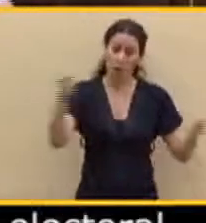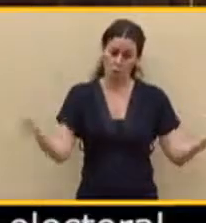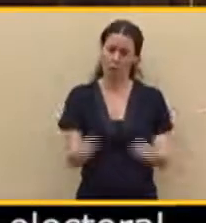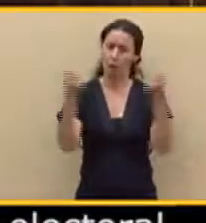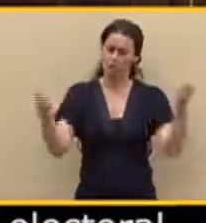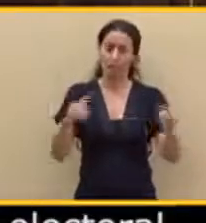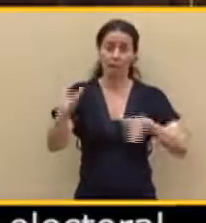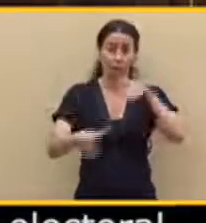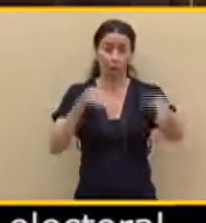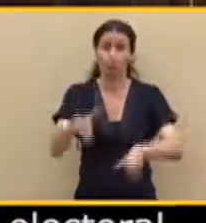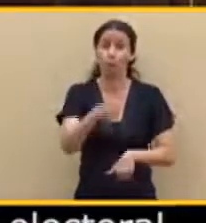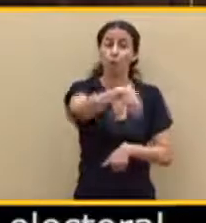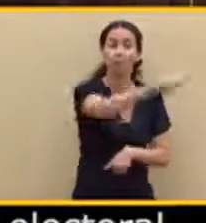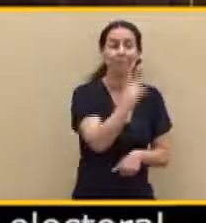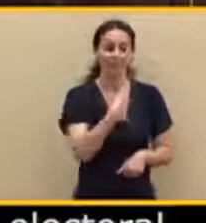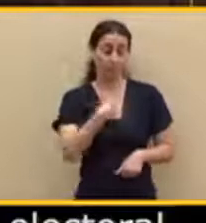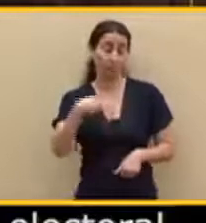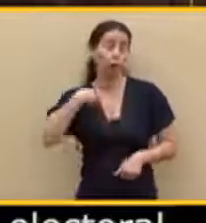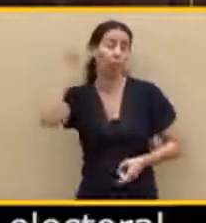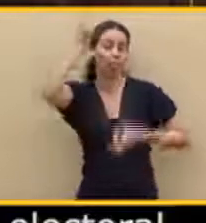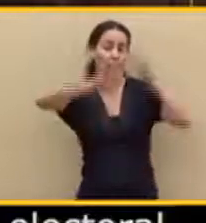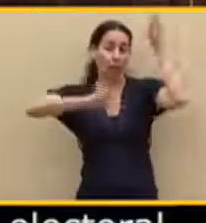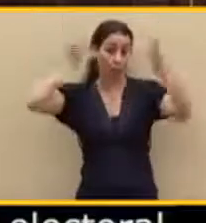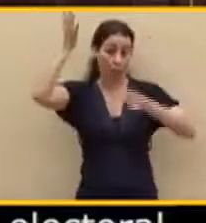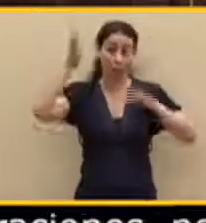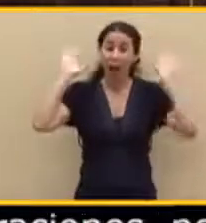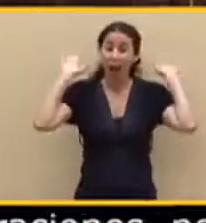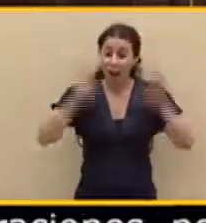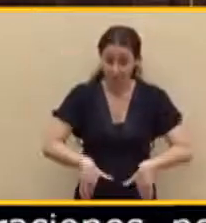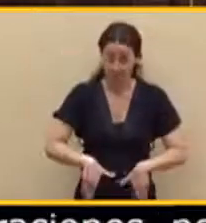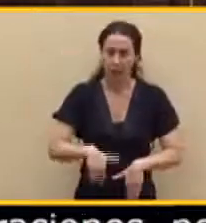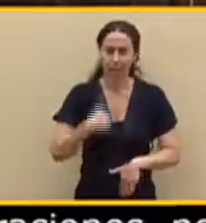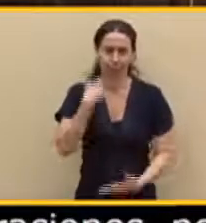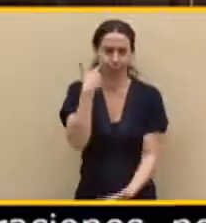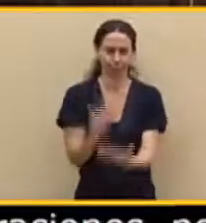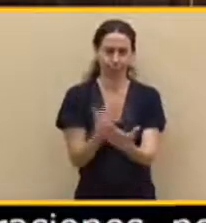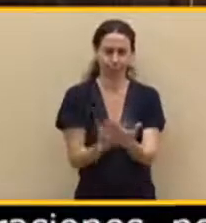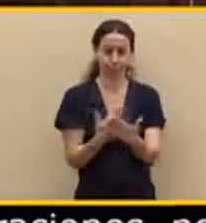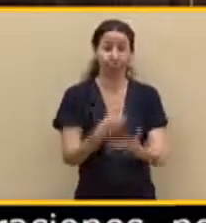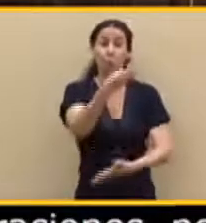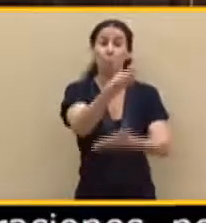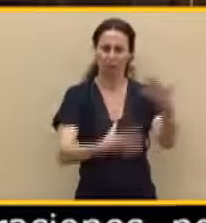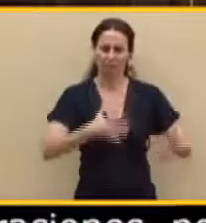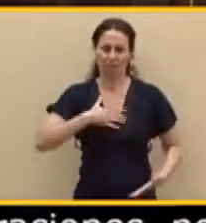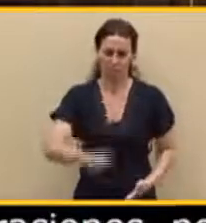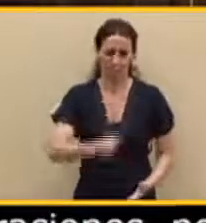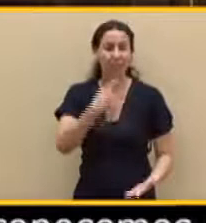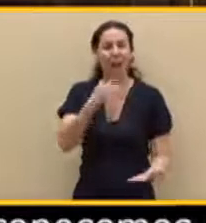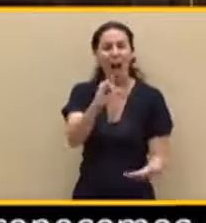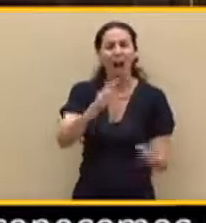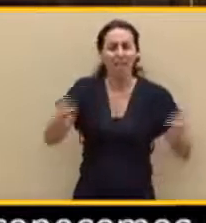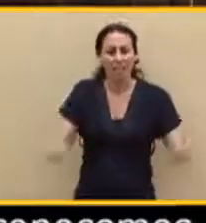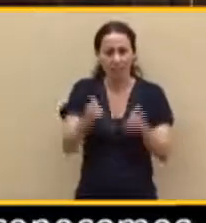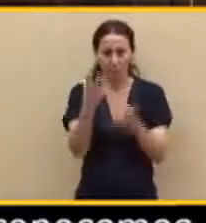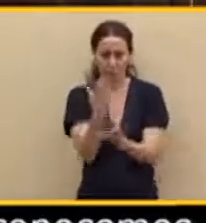nos inventábamos conspiraciones, pero hoy, gracias a la prensa valiente de este país, conocemos las grabaciones que acreditan lo que entonces denunciábamos.